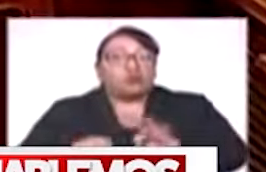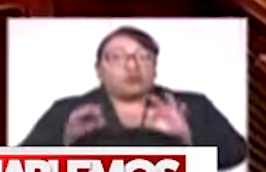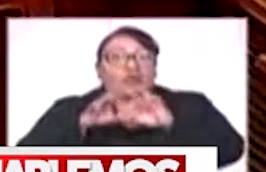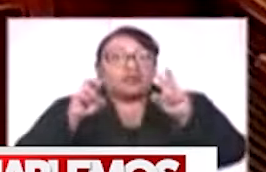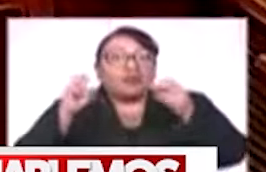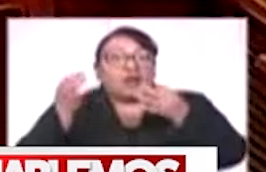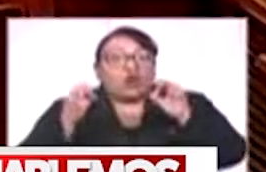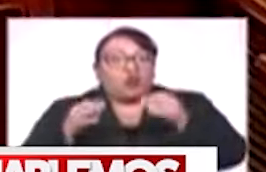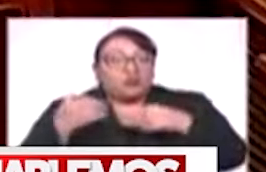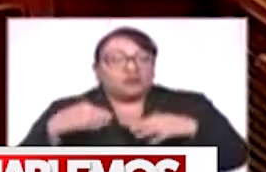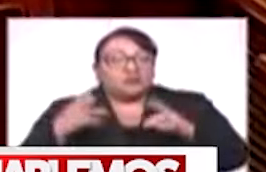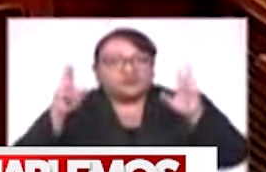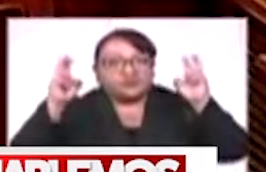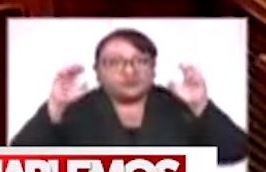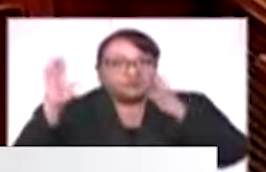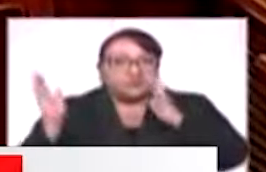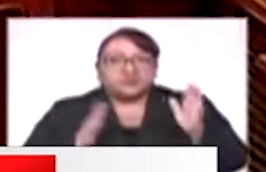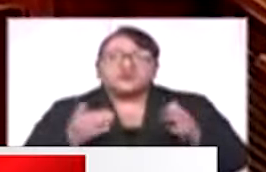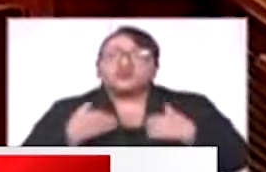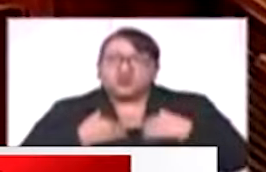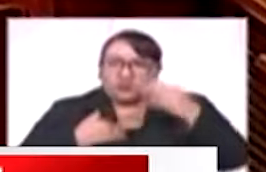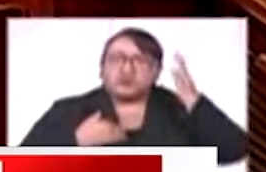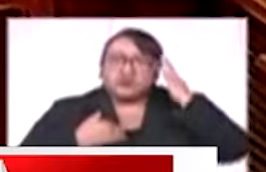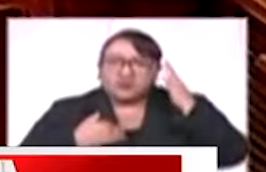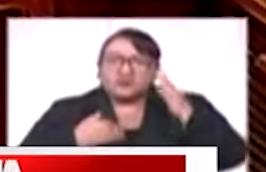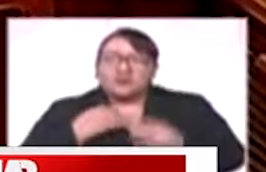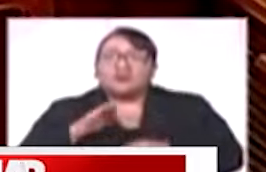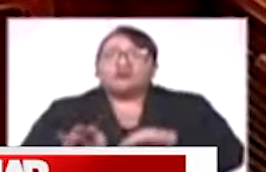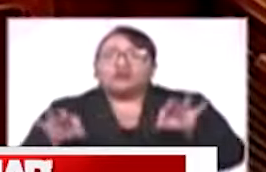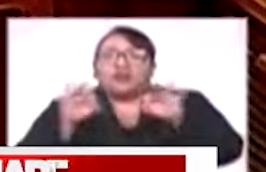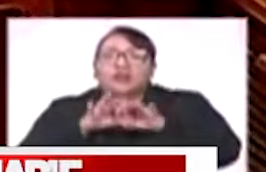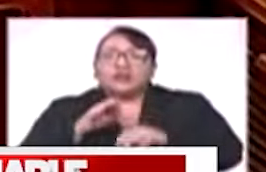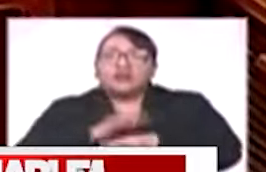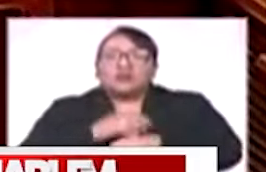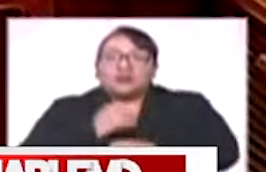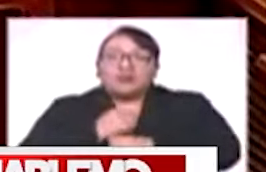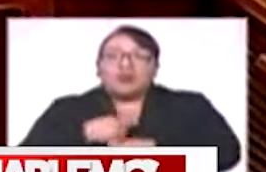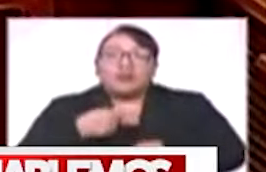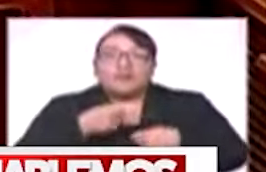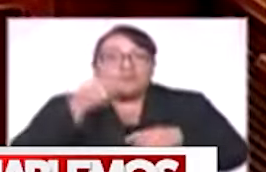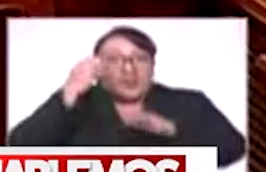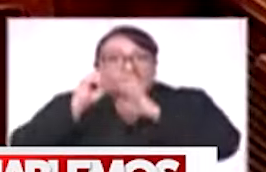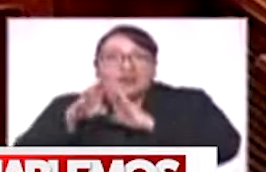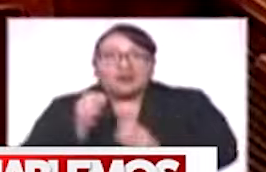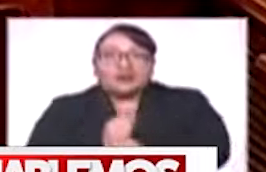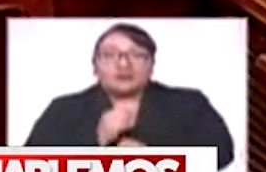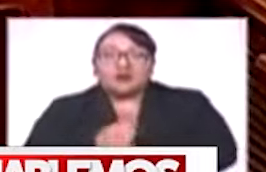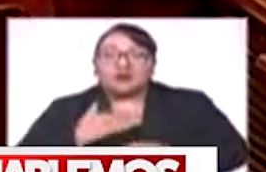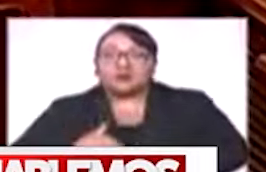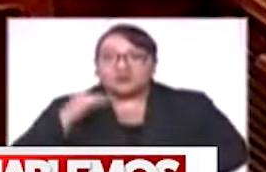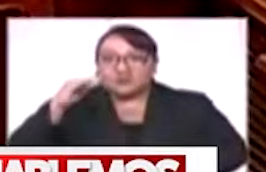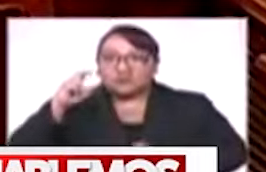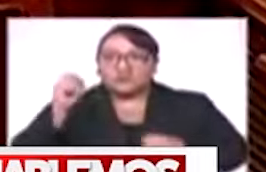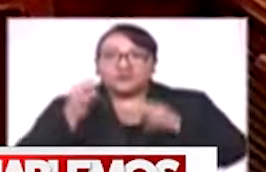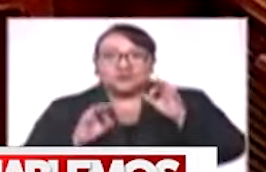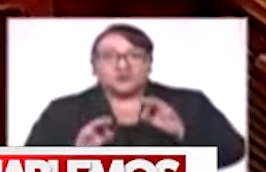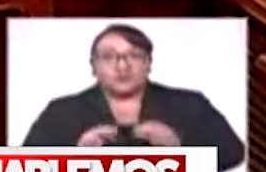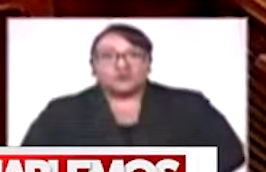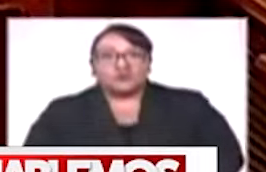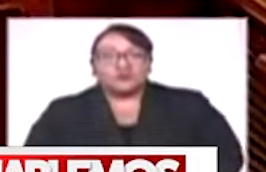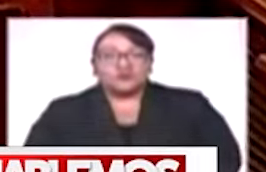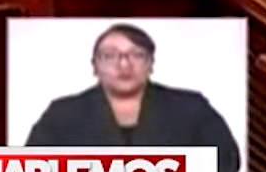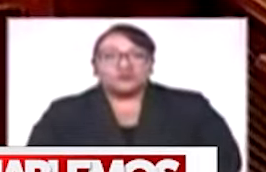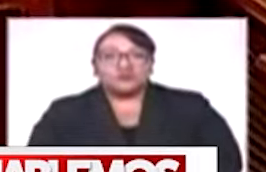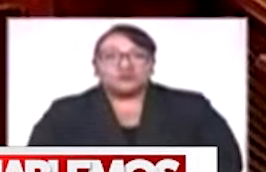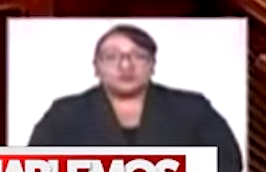económico. Tenemos claro el rol multiplicador que tiene la inversión minera, que es un motor de crecimiento económico y de